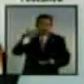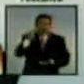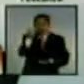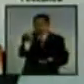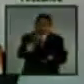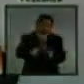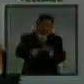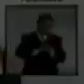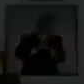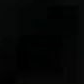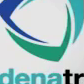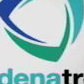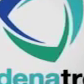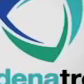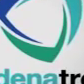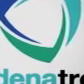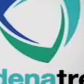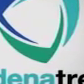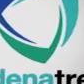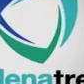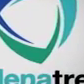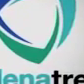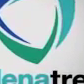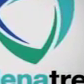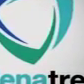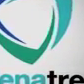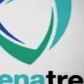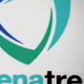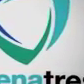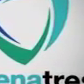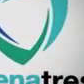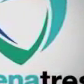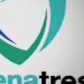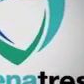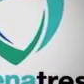que tuve esta dedicatoria. Cadena 30, la televisión más abierta que nunca.